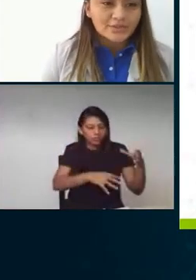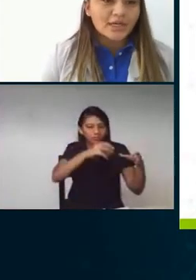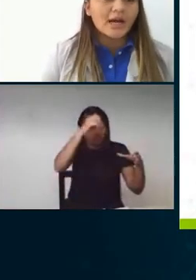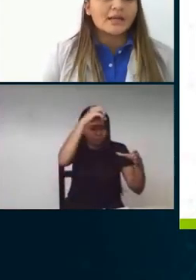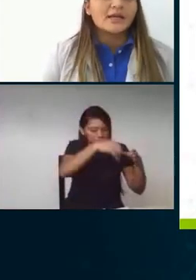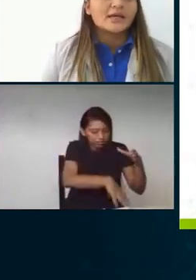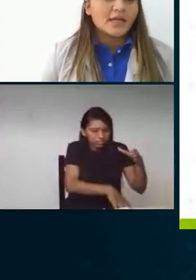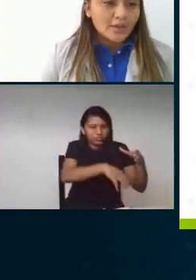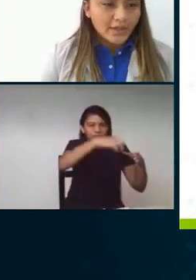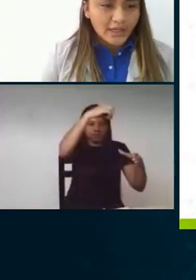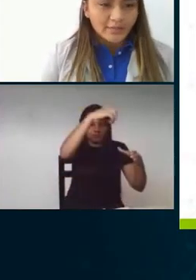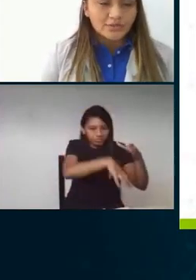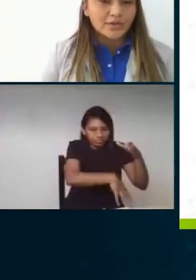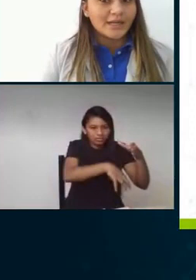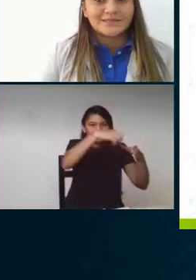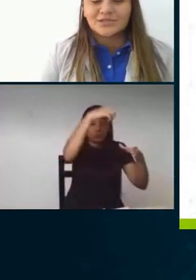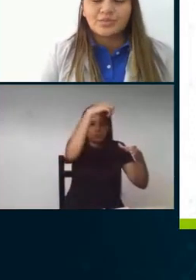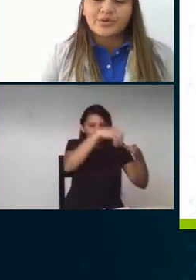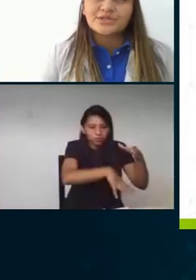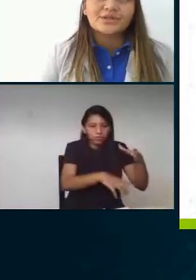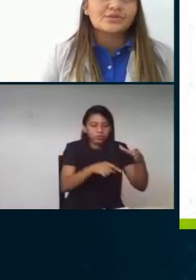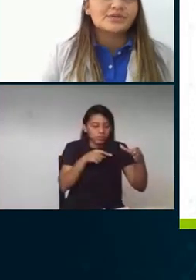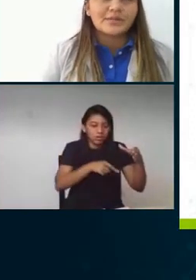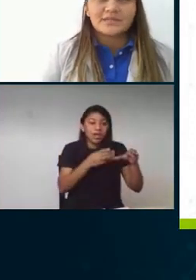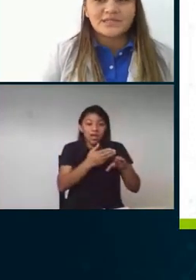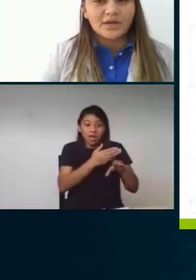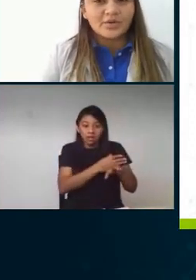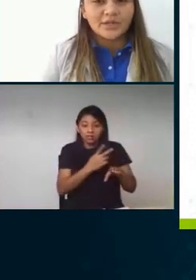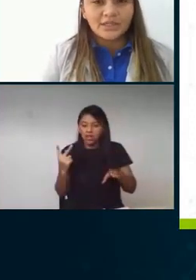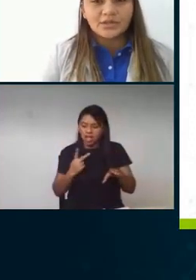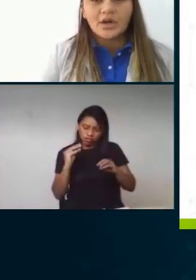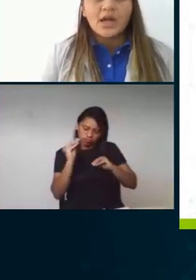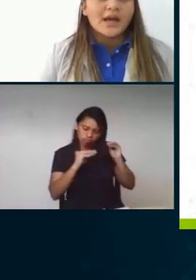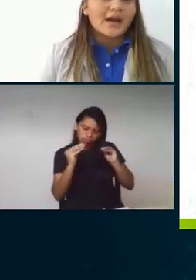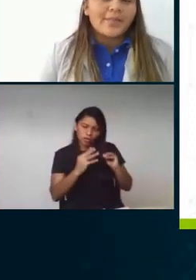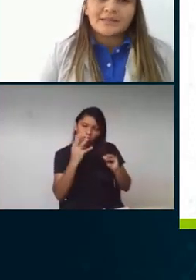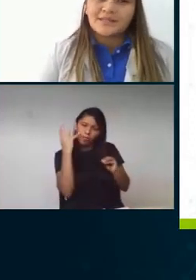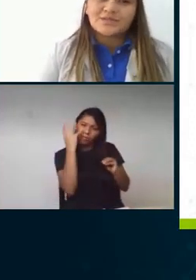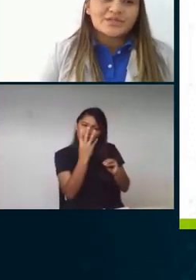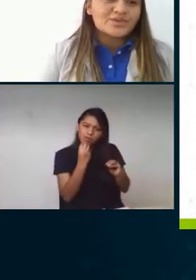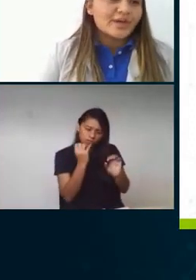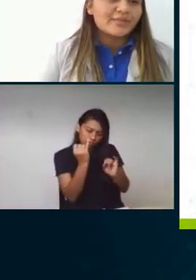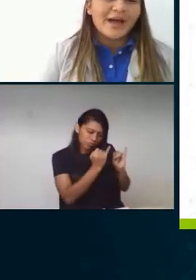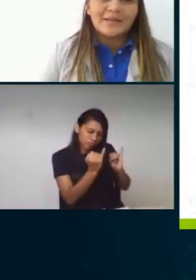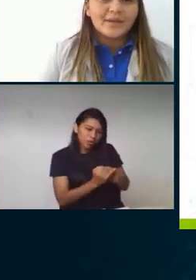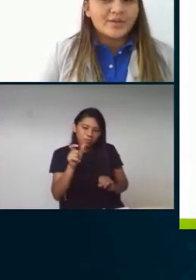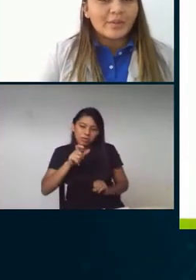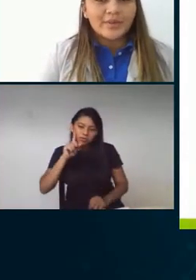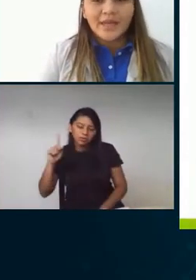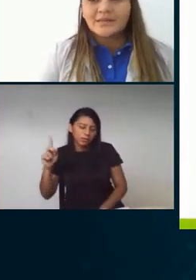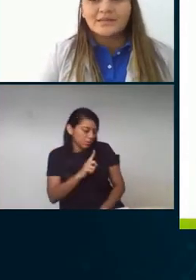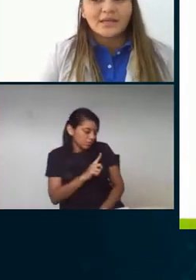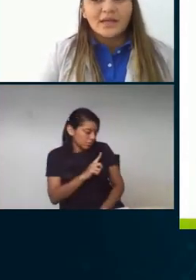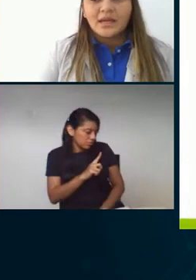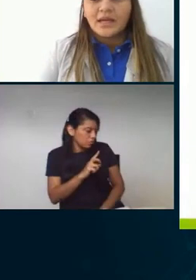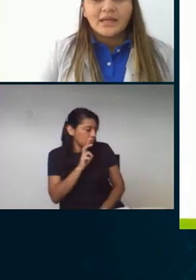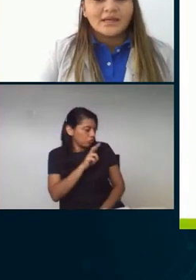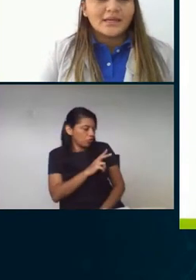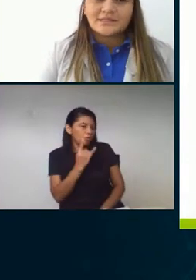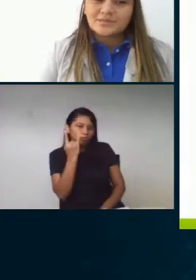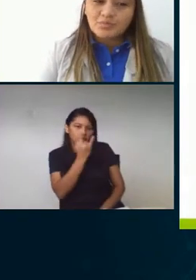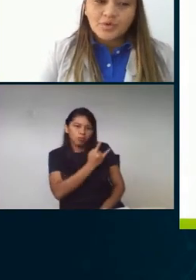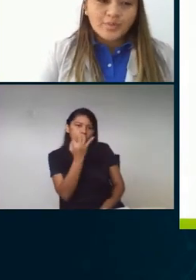dónde queremos llegar, qué es lo que queremos con él. Este es un proyecto demasiado bonito, aparte de eso ayuda al medio